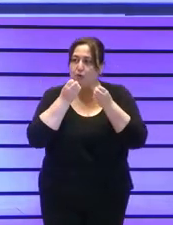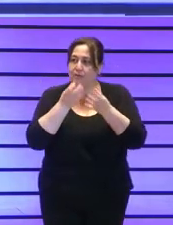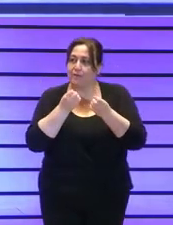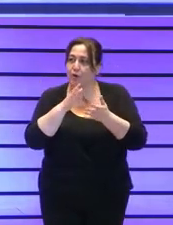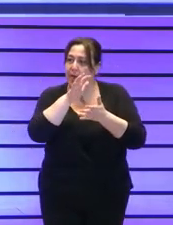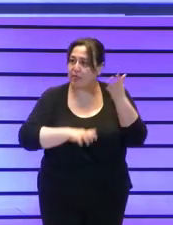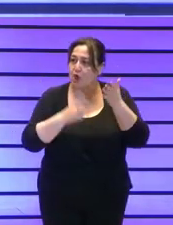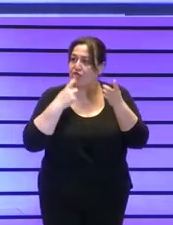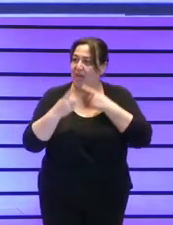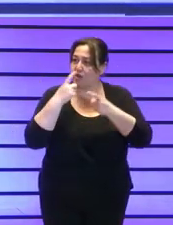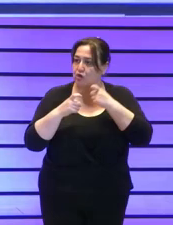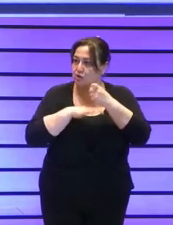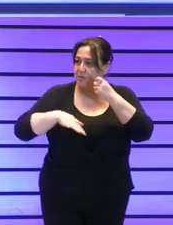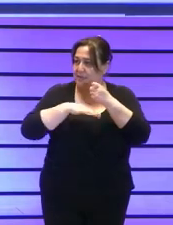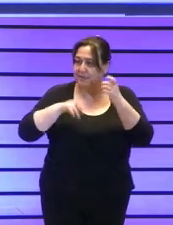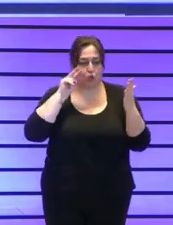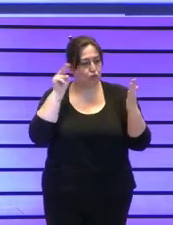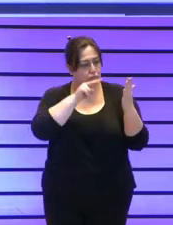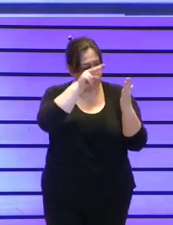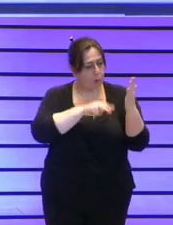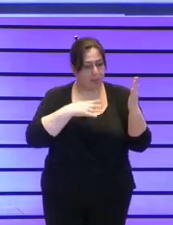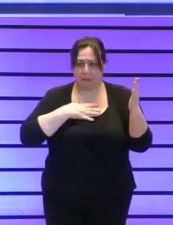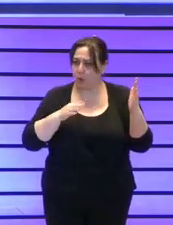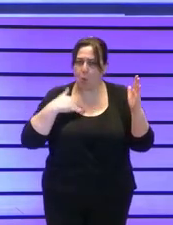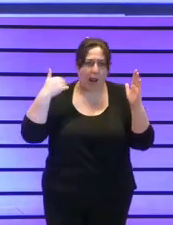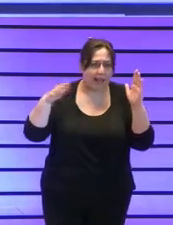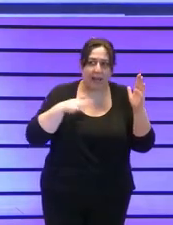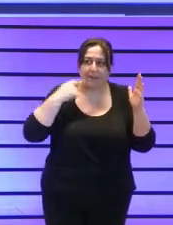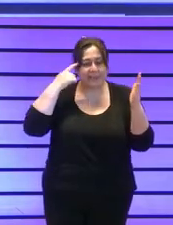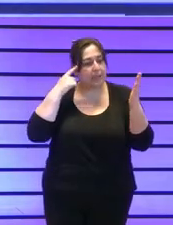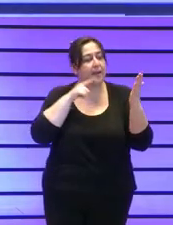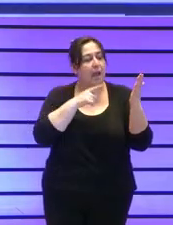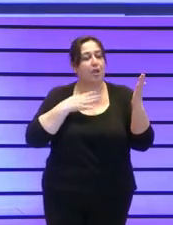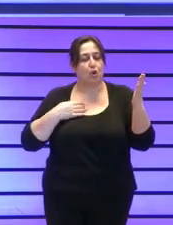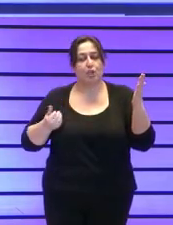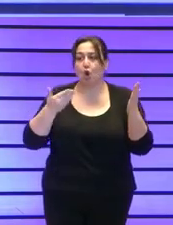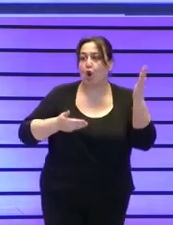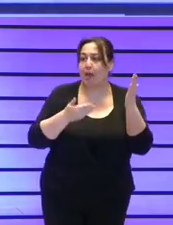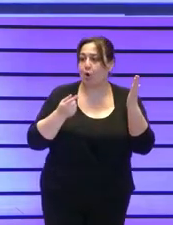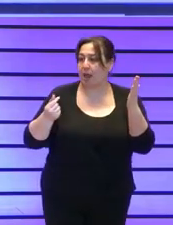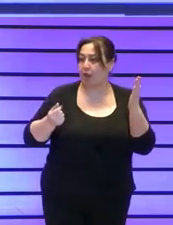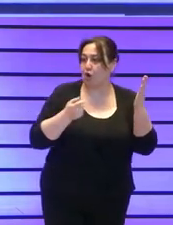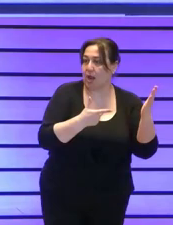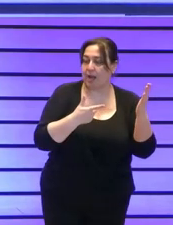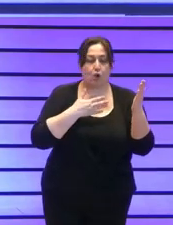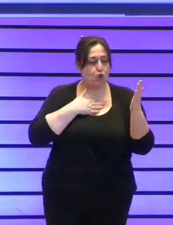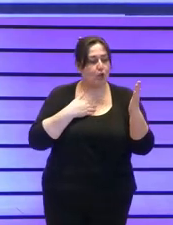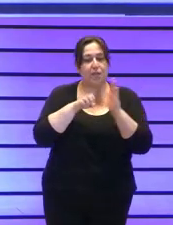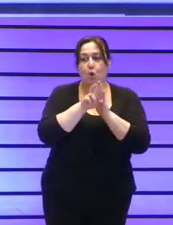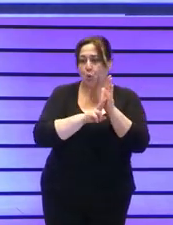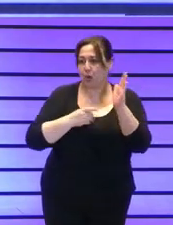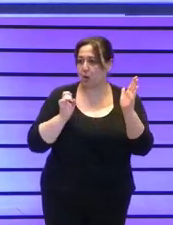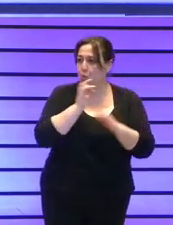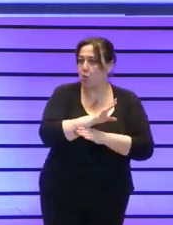y de datos básicos para saber si quiere donar, si quiere colaborar, si quiere echar un currículum,